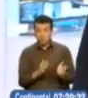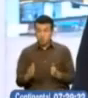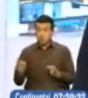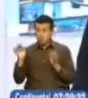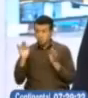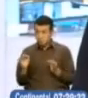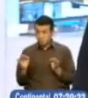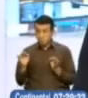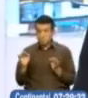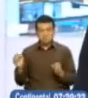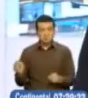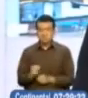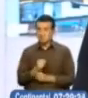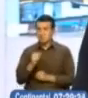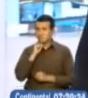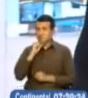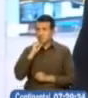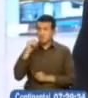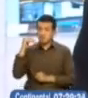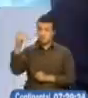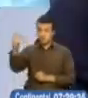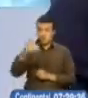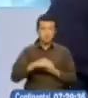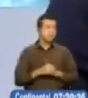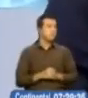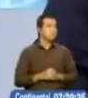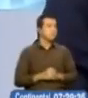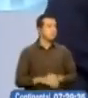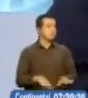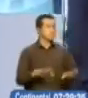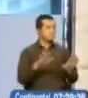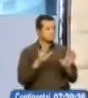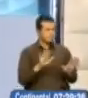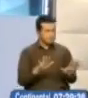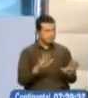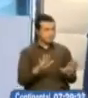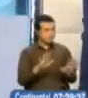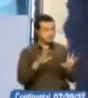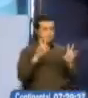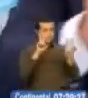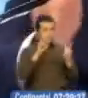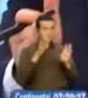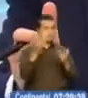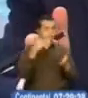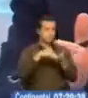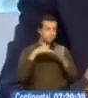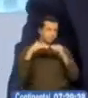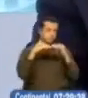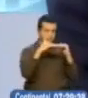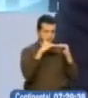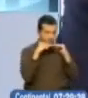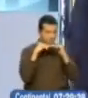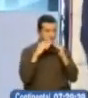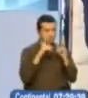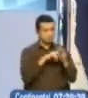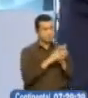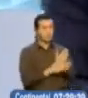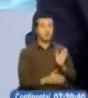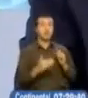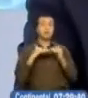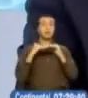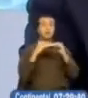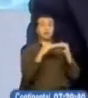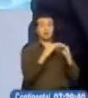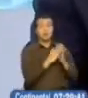difícil remontar en un buen tiempo. Pero sí, a ver, voy a hablar desde que regresamos a la democracia. Desde que regresamos